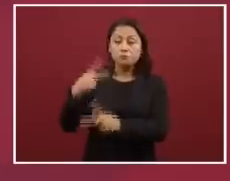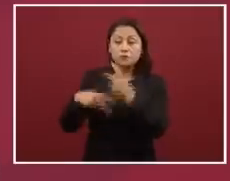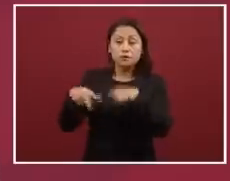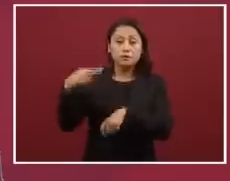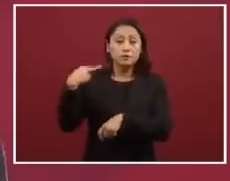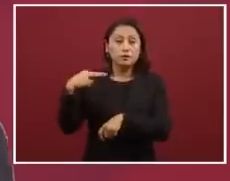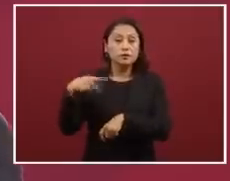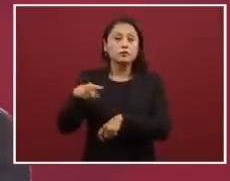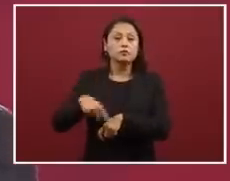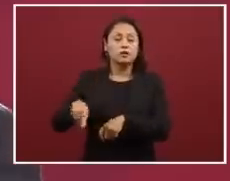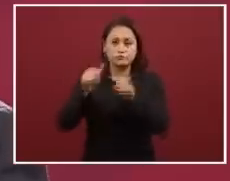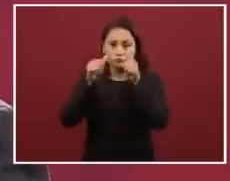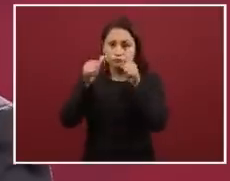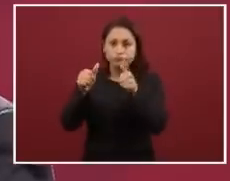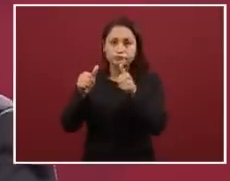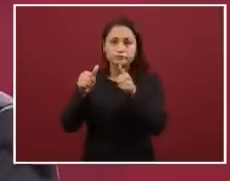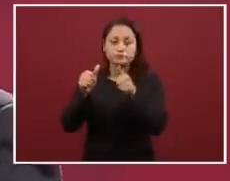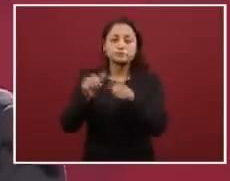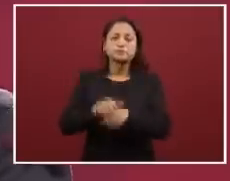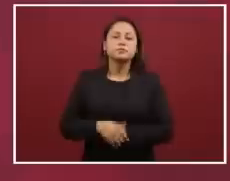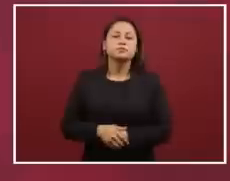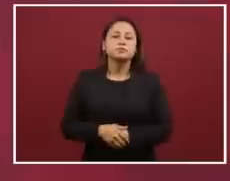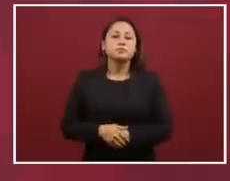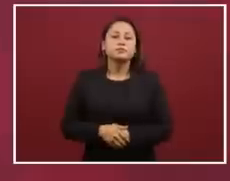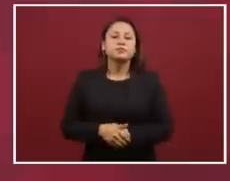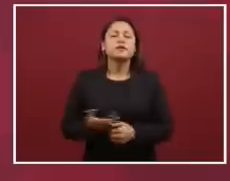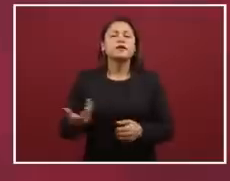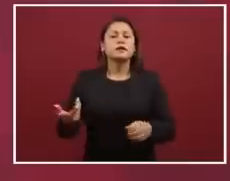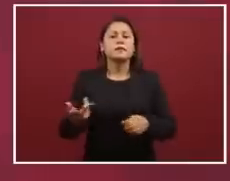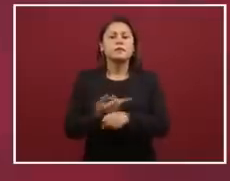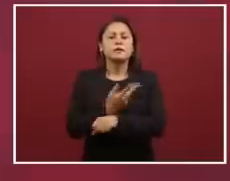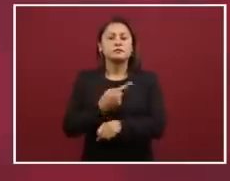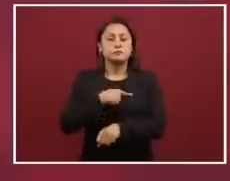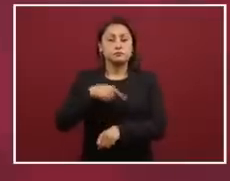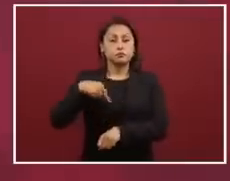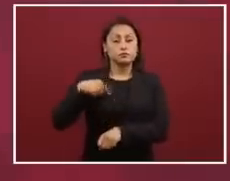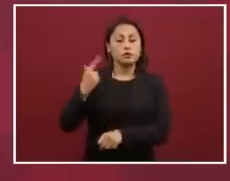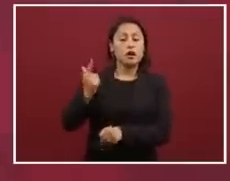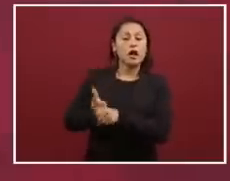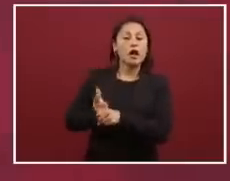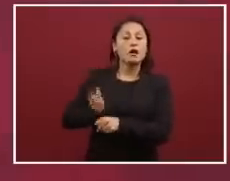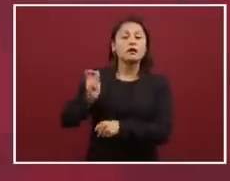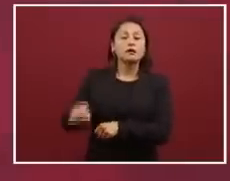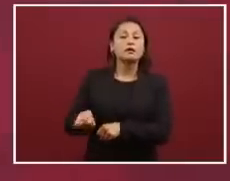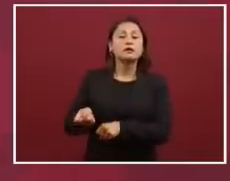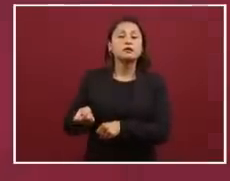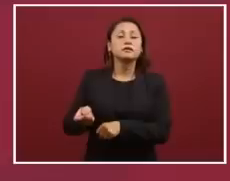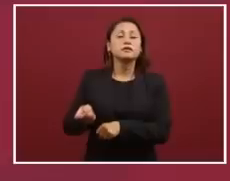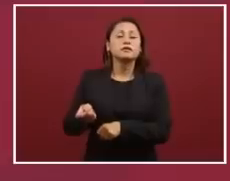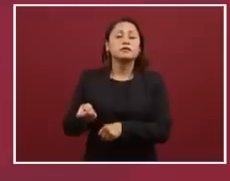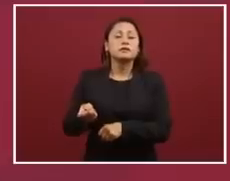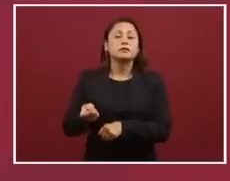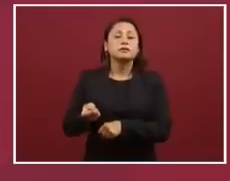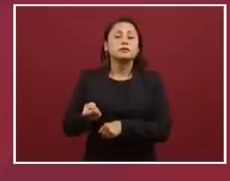¿Qué sucedió? Lo que nosotros hemos detectado es que a partir del éxito de